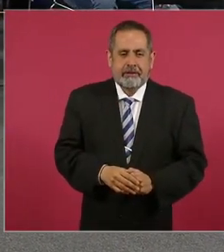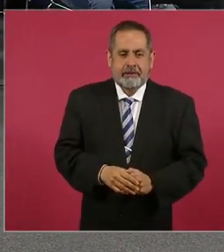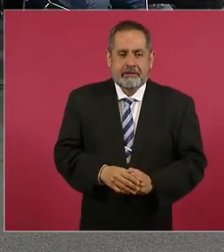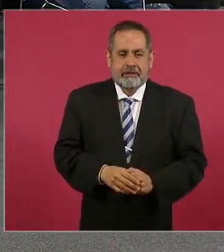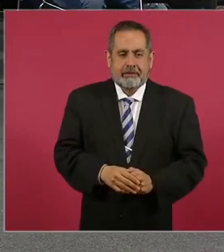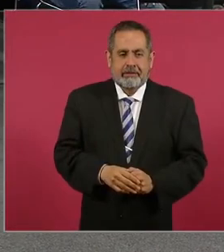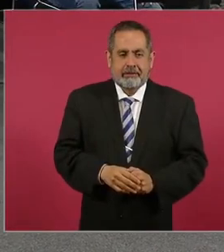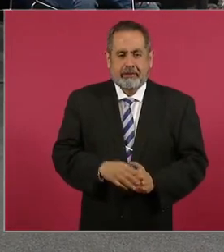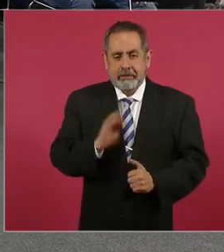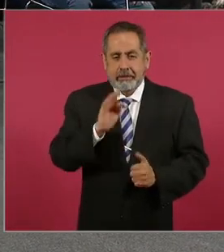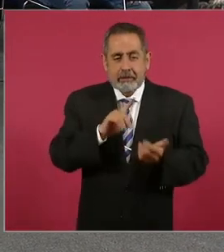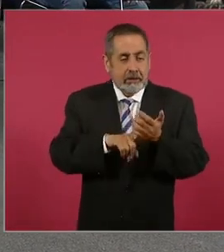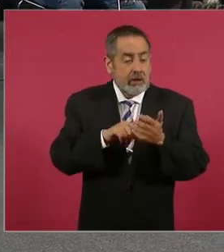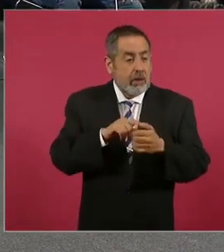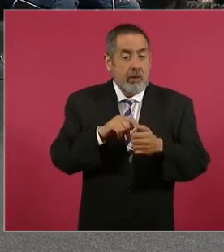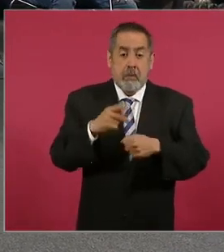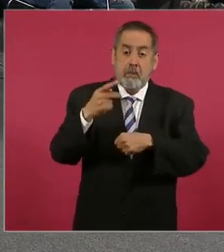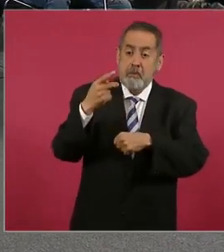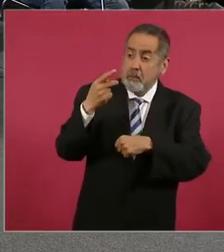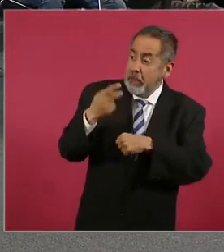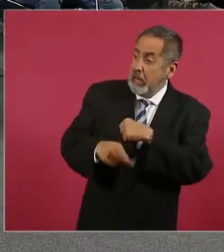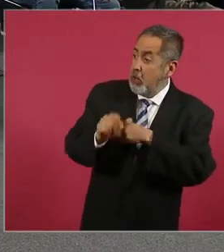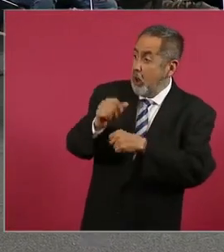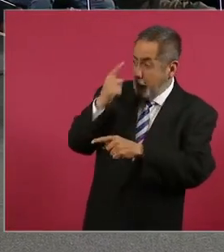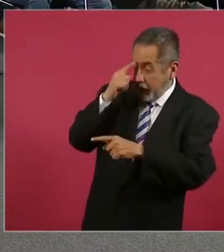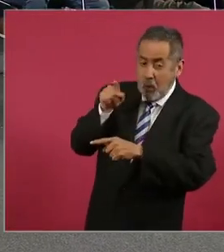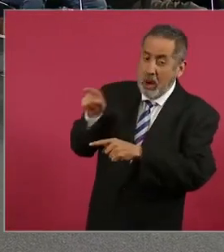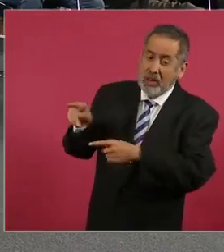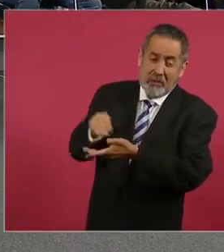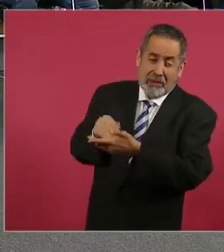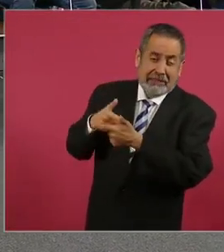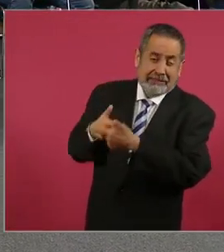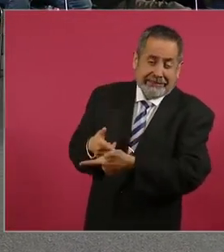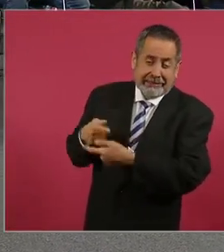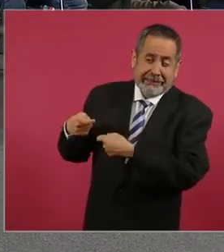el peligro para México va a seguir,